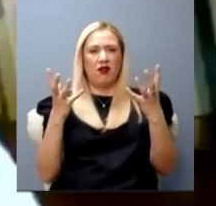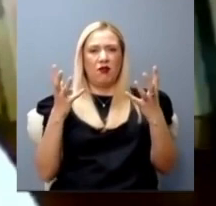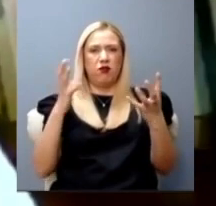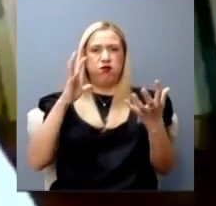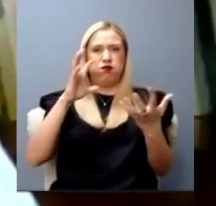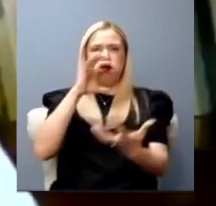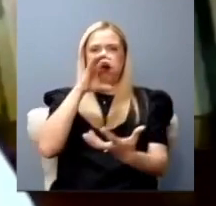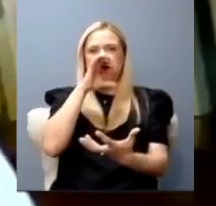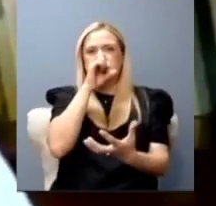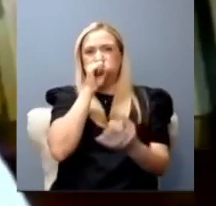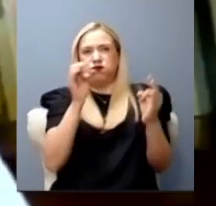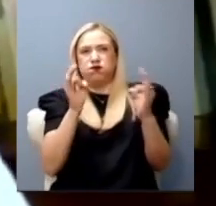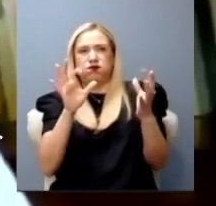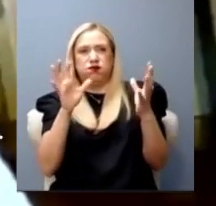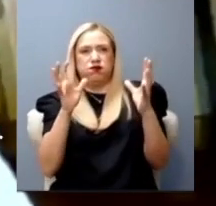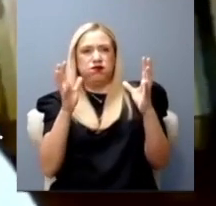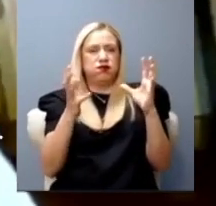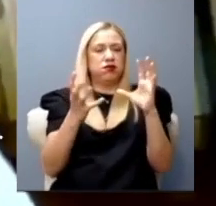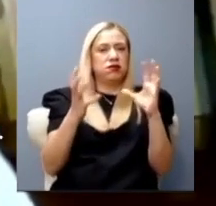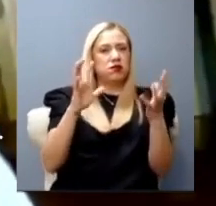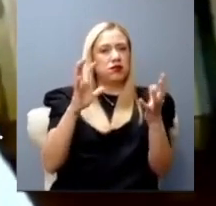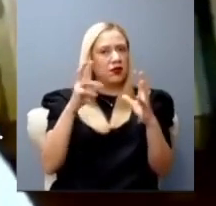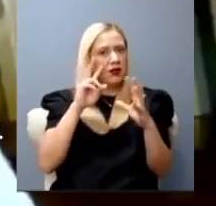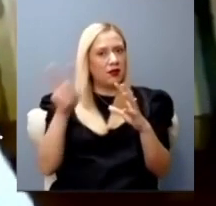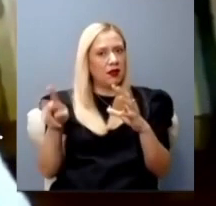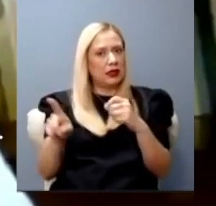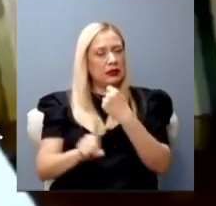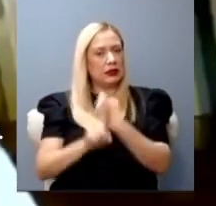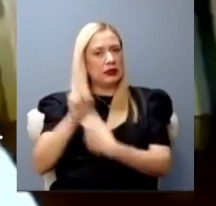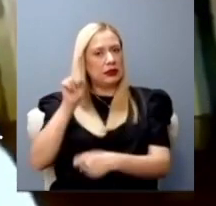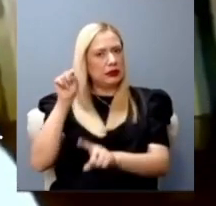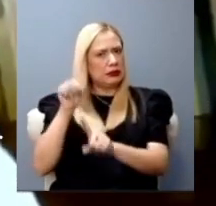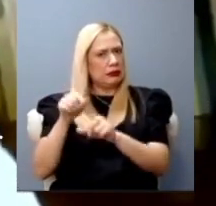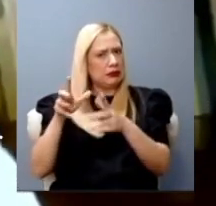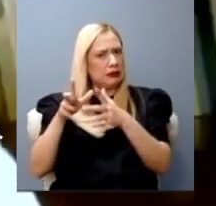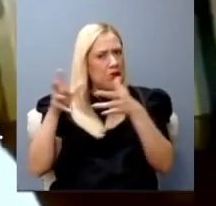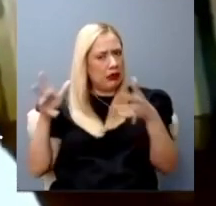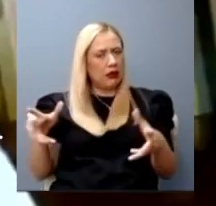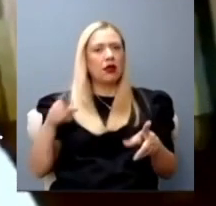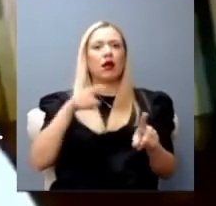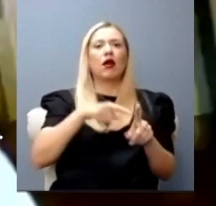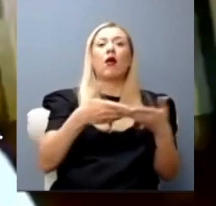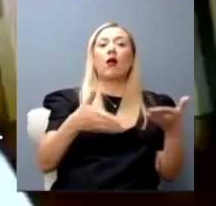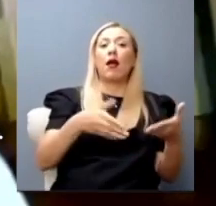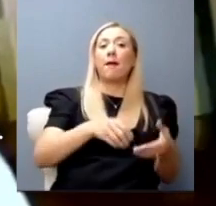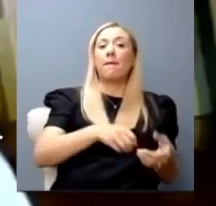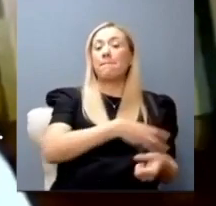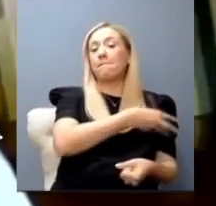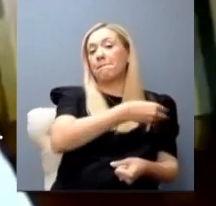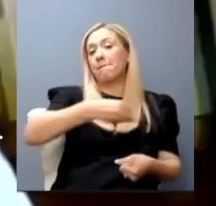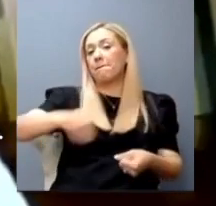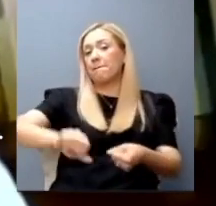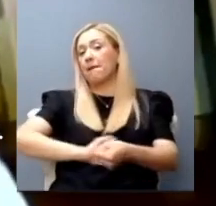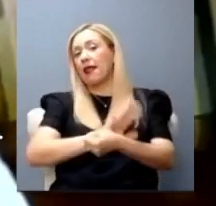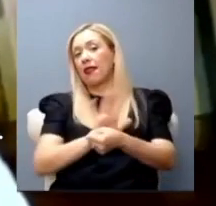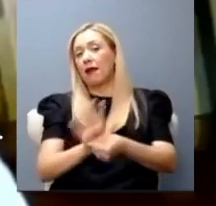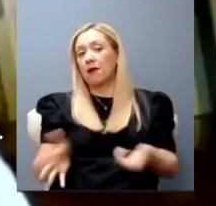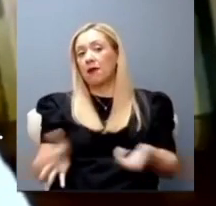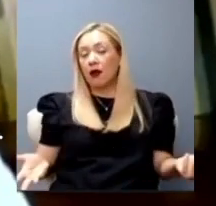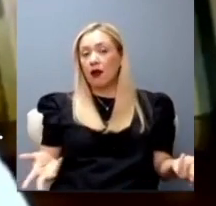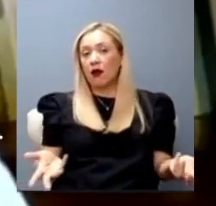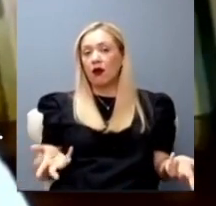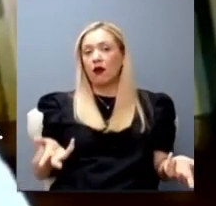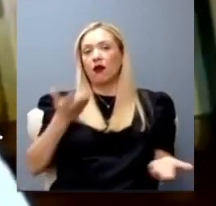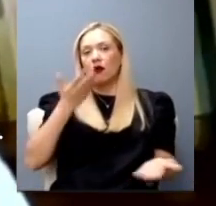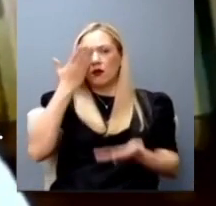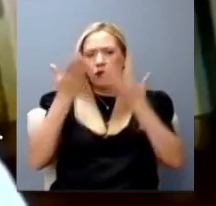SIDA, porque es muy probable, hay una disputa política importante, pero es muy probable que los estudios